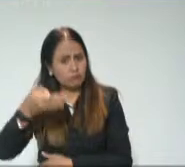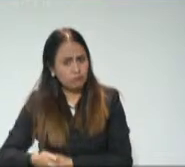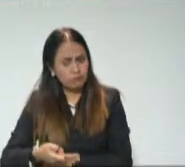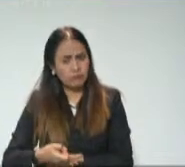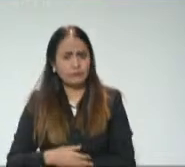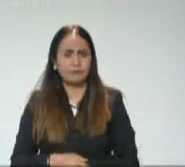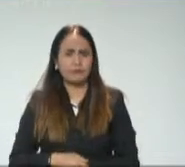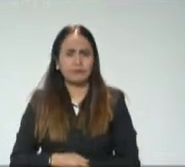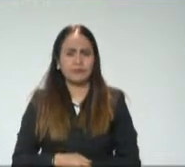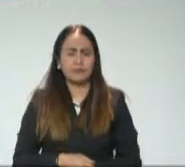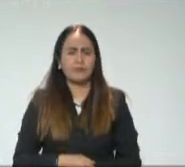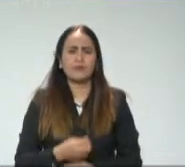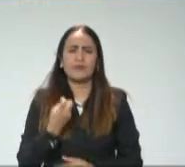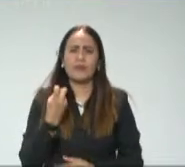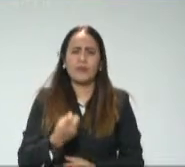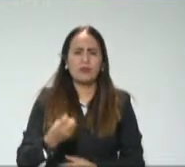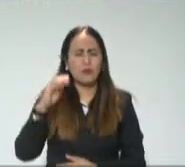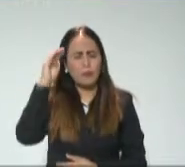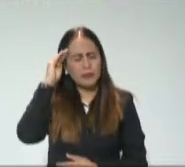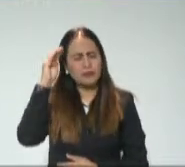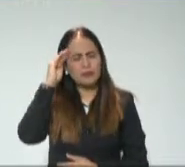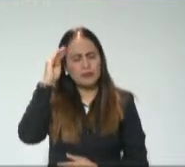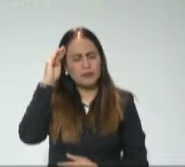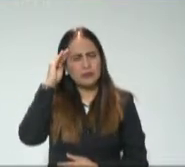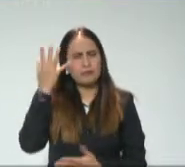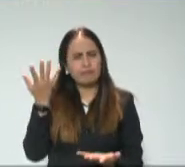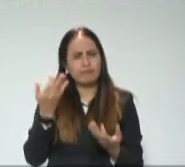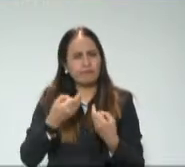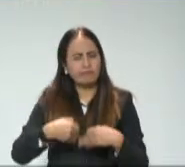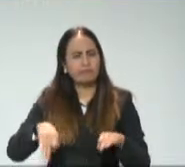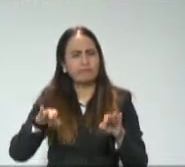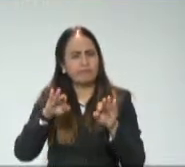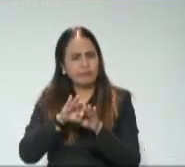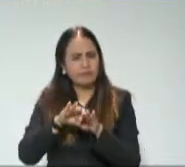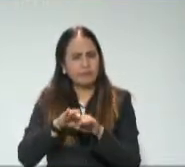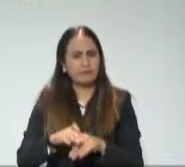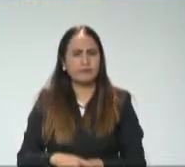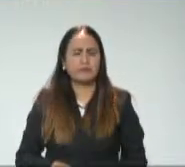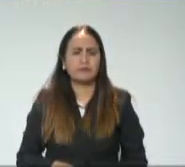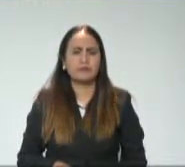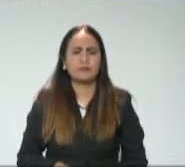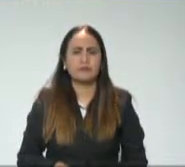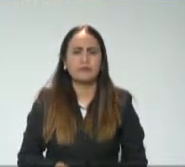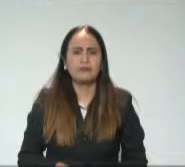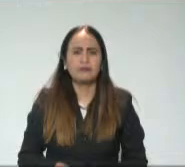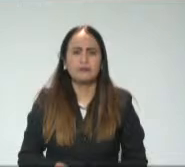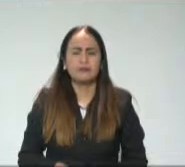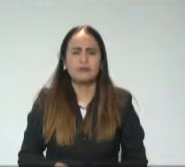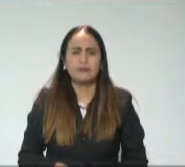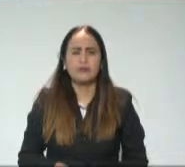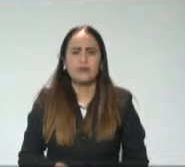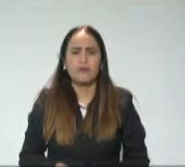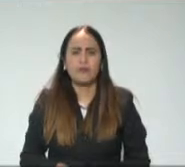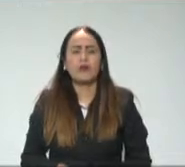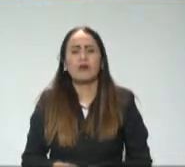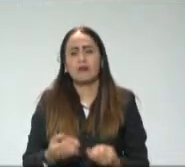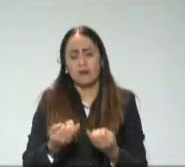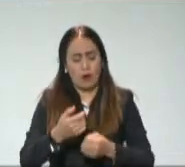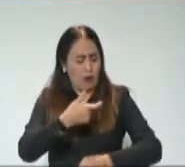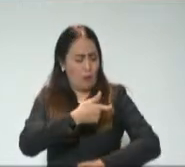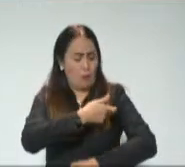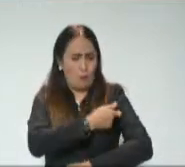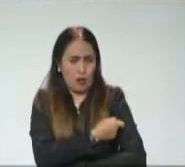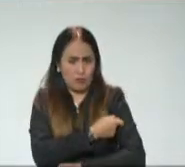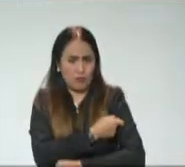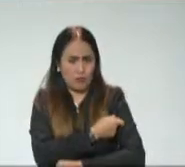una reflexión muy importante eh eh Y dejaría la parte sobre las vacunas en